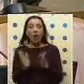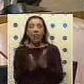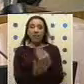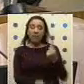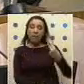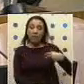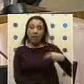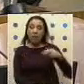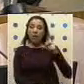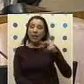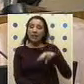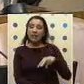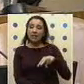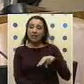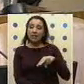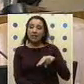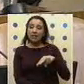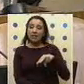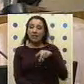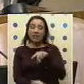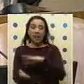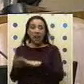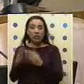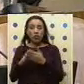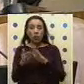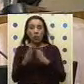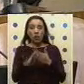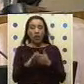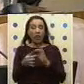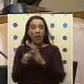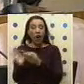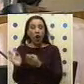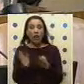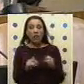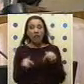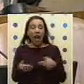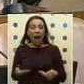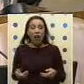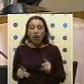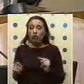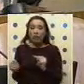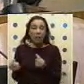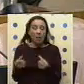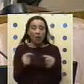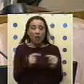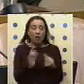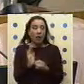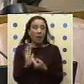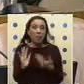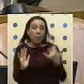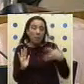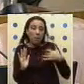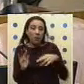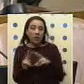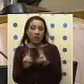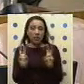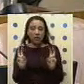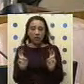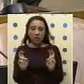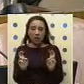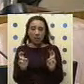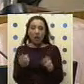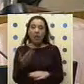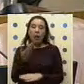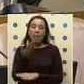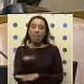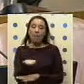porque sin dichas comunidades organizadas no estaríamos hoy debatiendo este tan importante tema. Y han